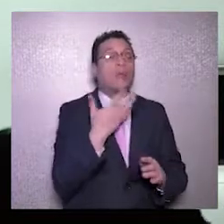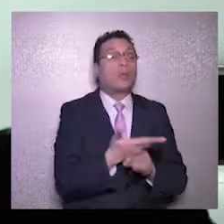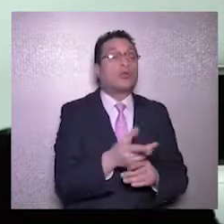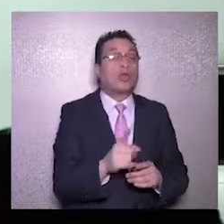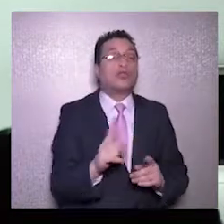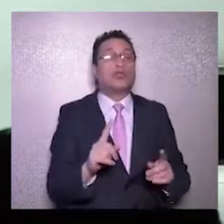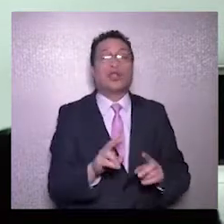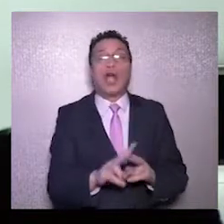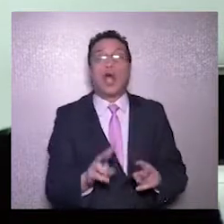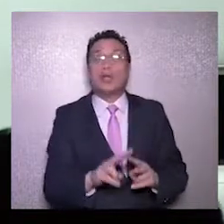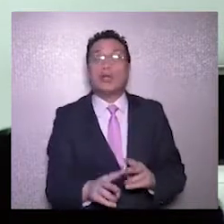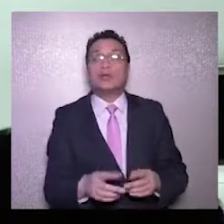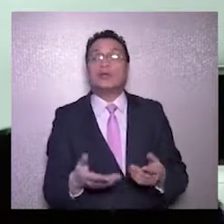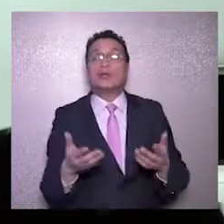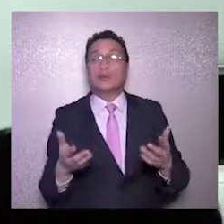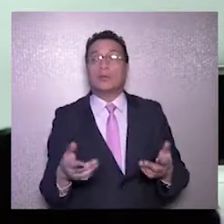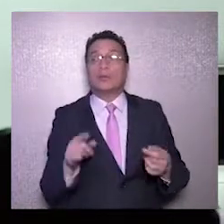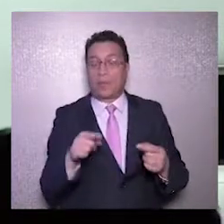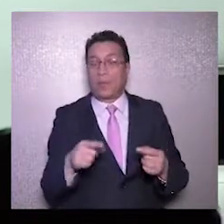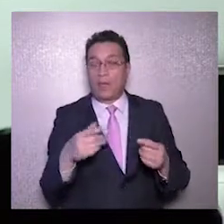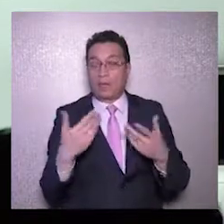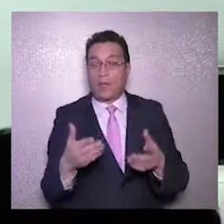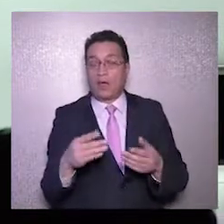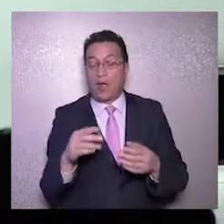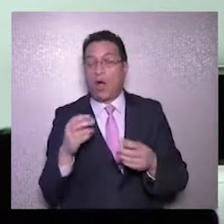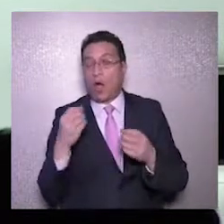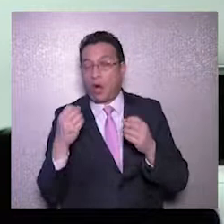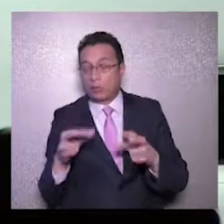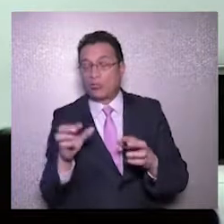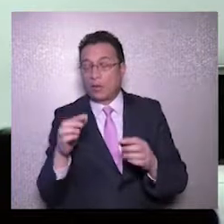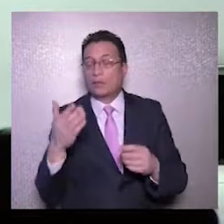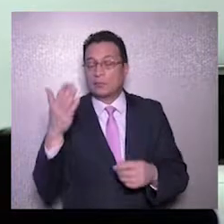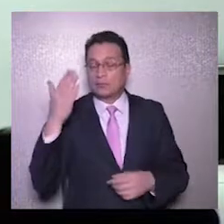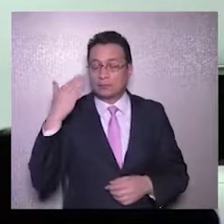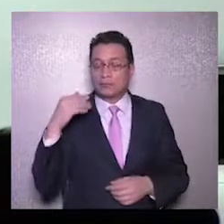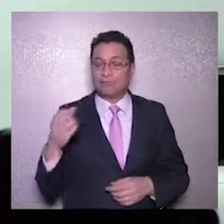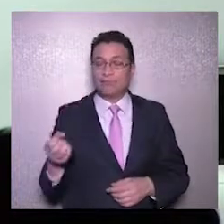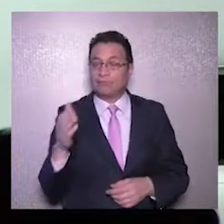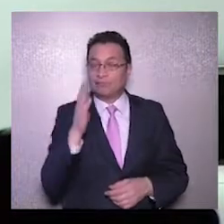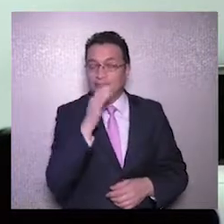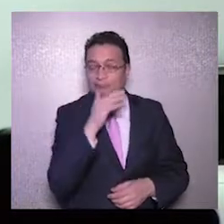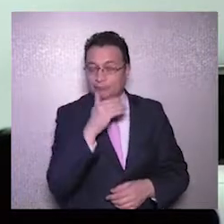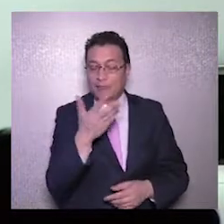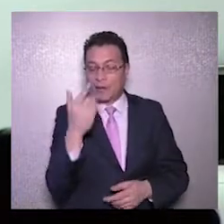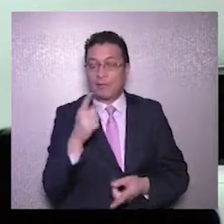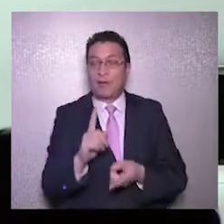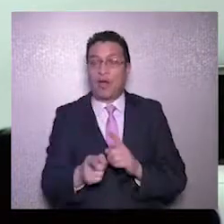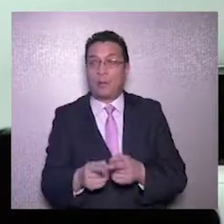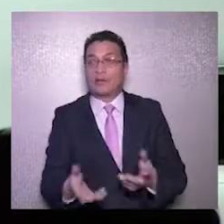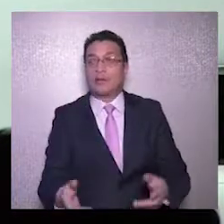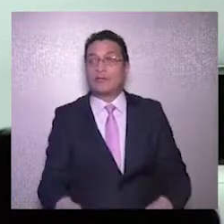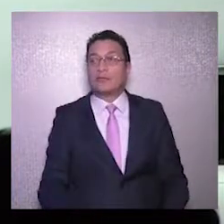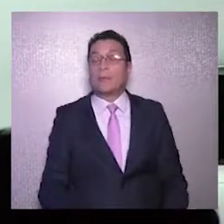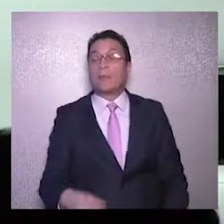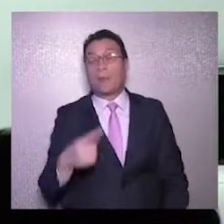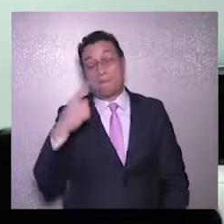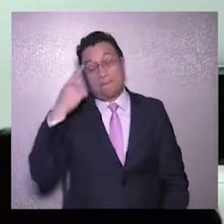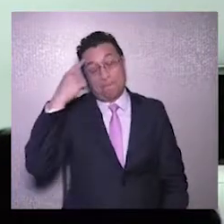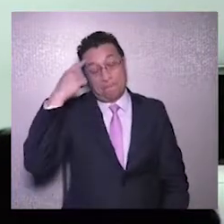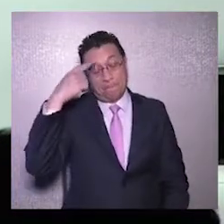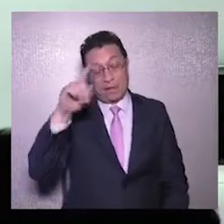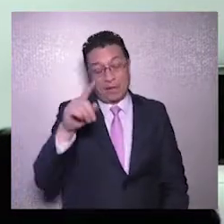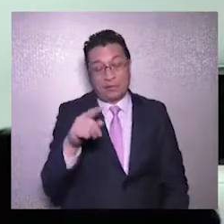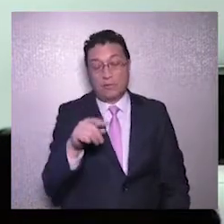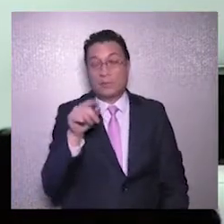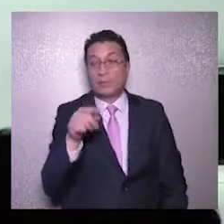hizo. Yo creo que también hay que darle la oportunidad a quienes no han sido parte, ¿no es cierto?, de la administración de este país. Pero, ¿y